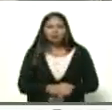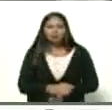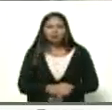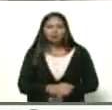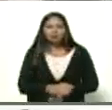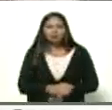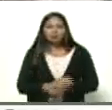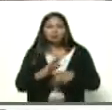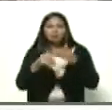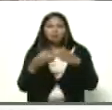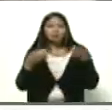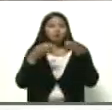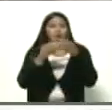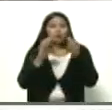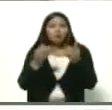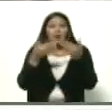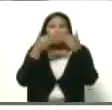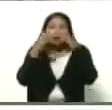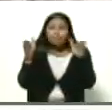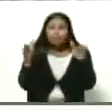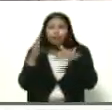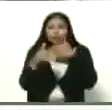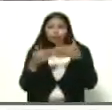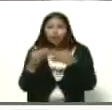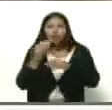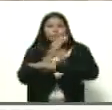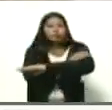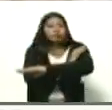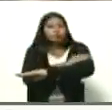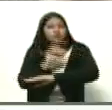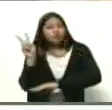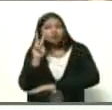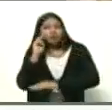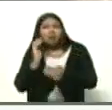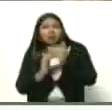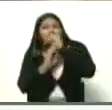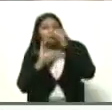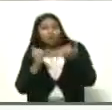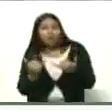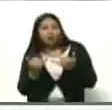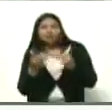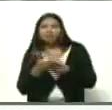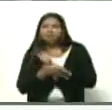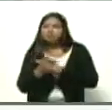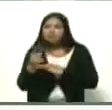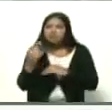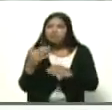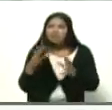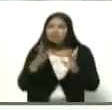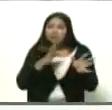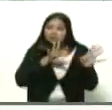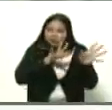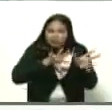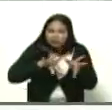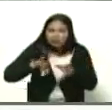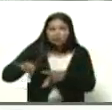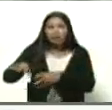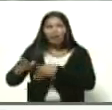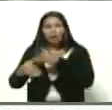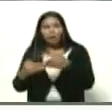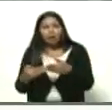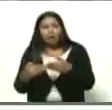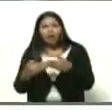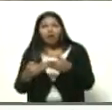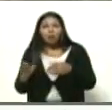un sector muy amplio de la oposición venezolana en su liderazgo, que se ha dejado arrastrar hacia